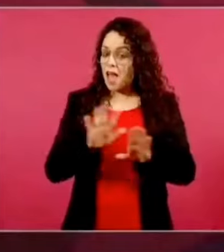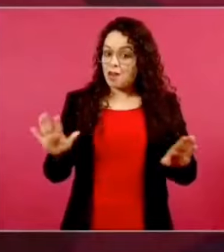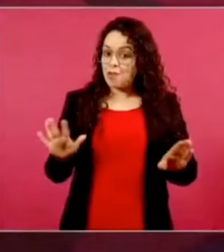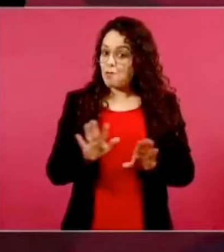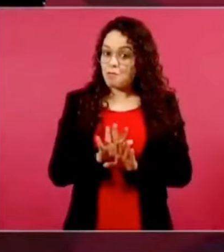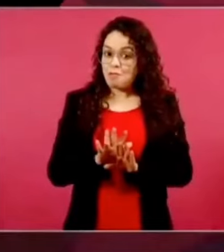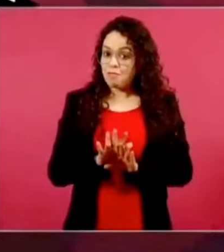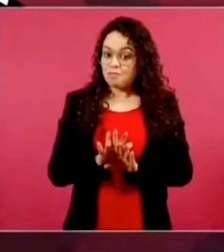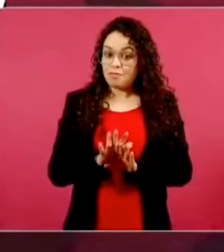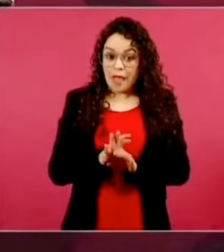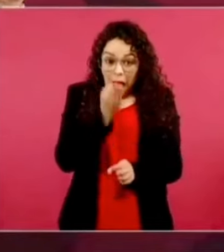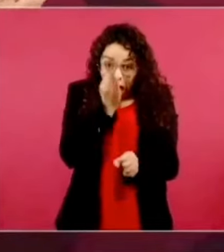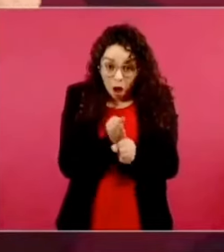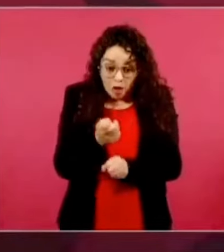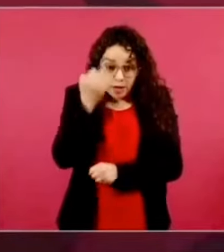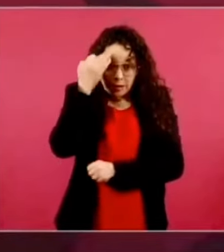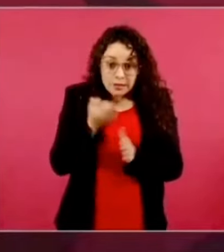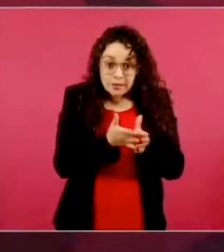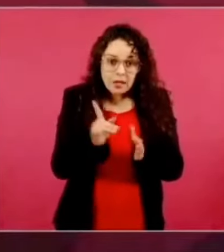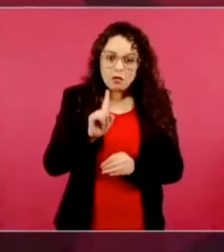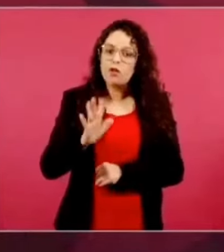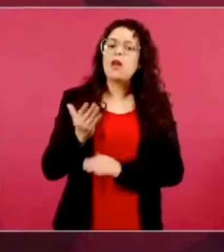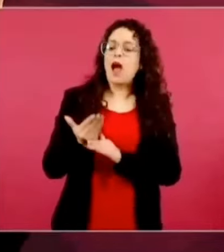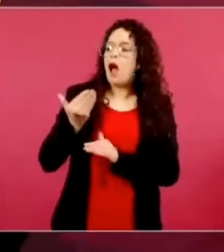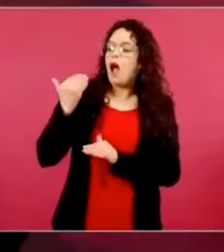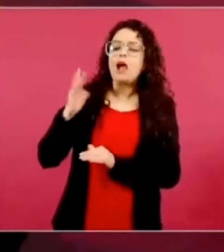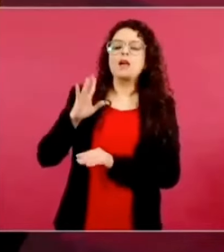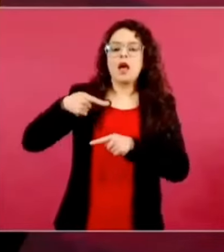es de tiempo atrás.